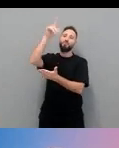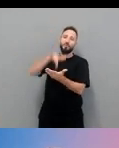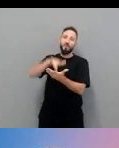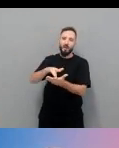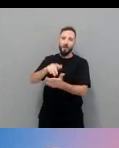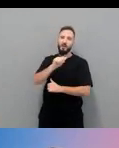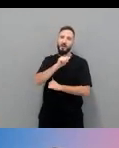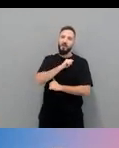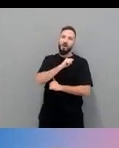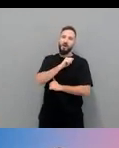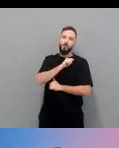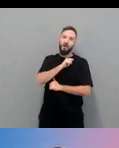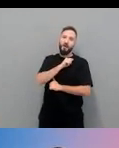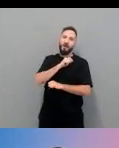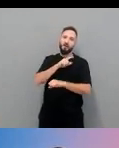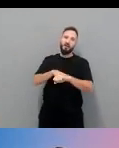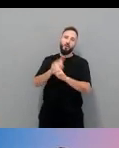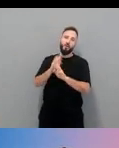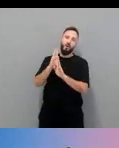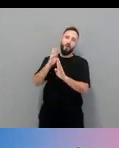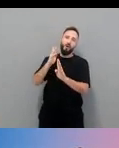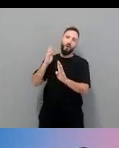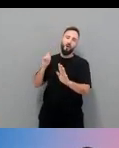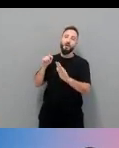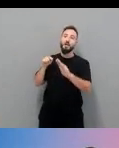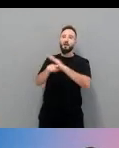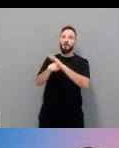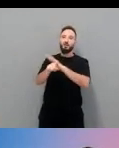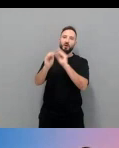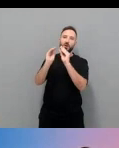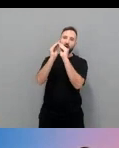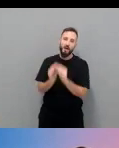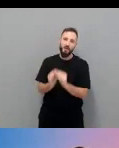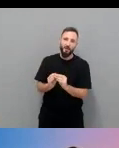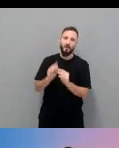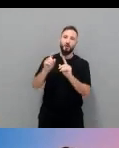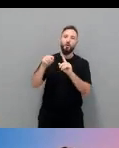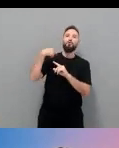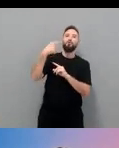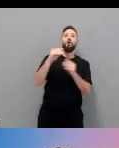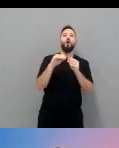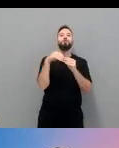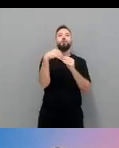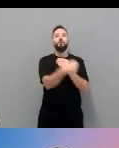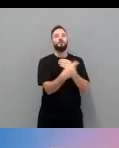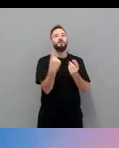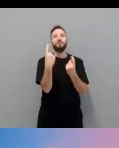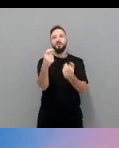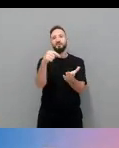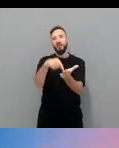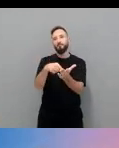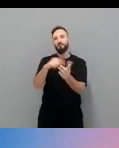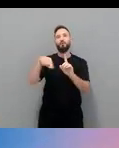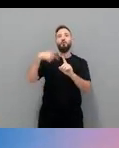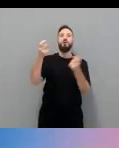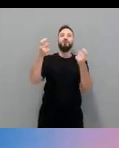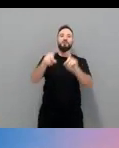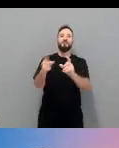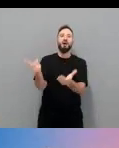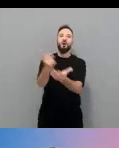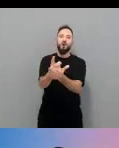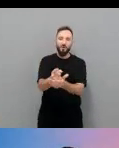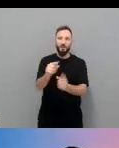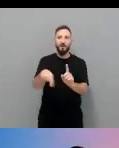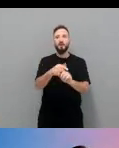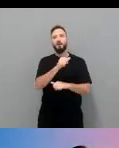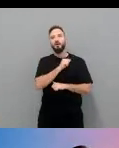esperar no sé cuánto tiempo, hacer el trámite, luego me requieren una documentación, vuelvo a tener que pedir cita y luego tengo que volver a